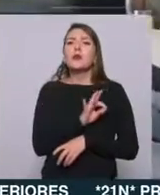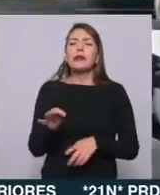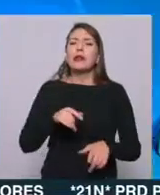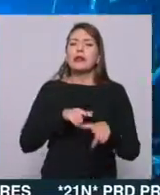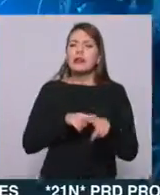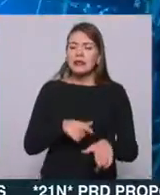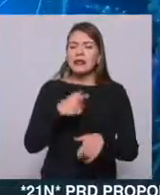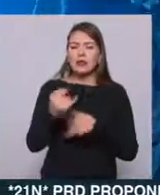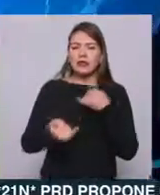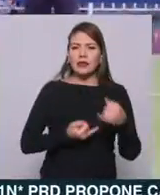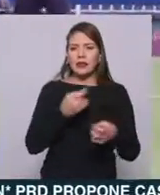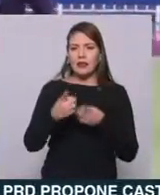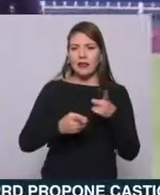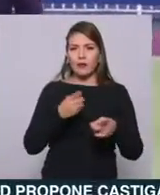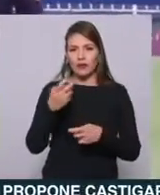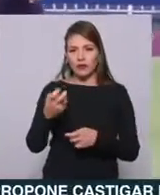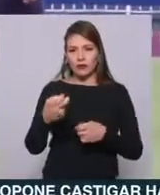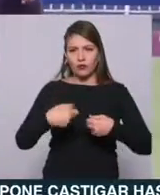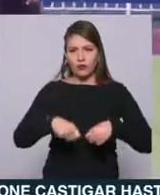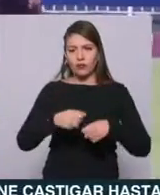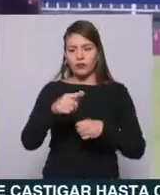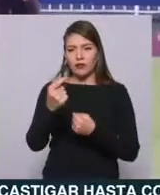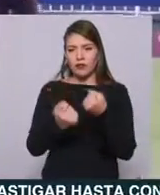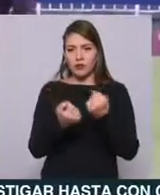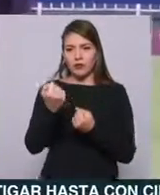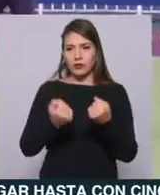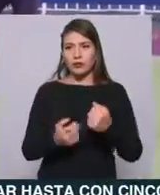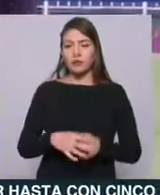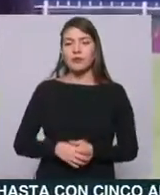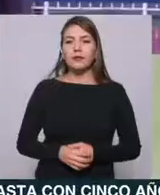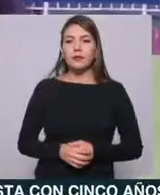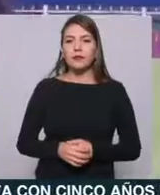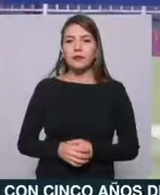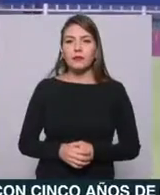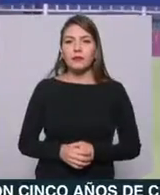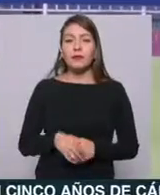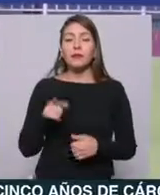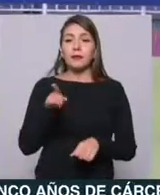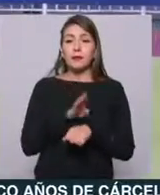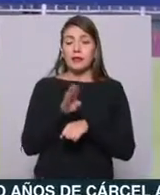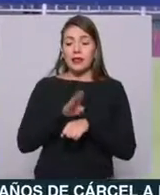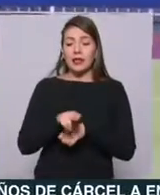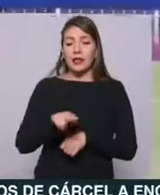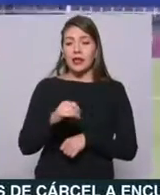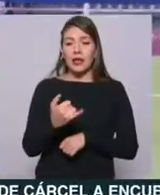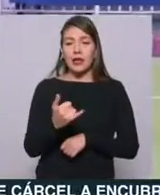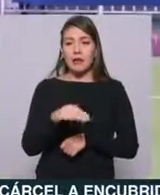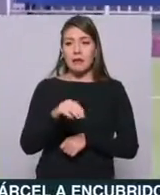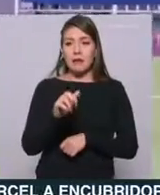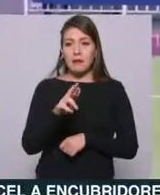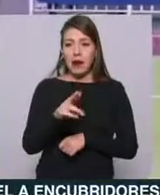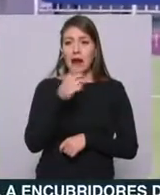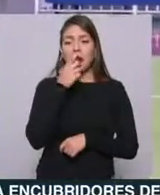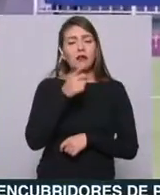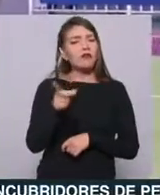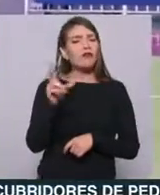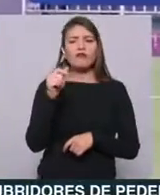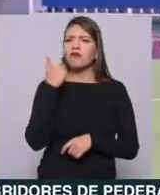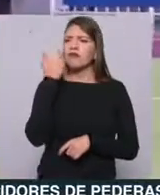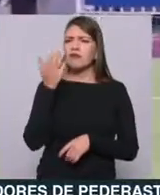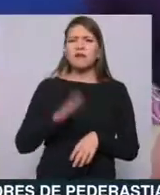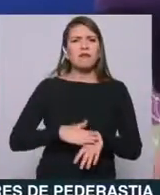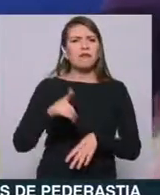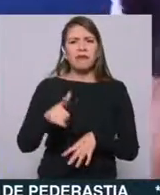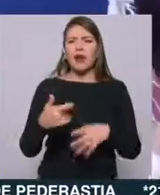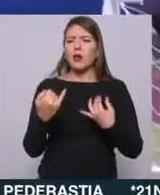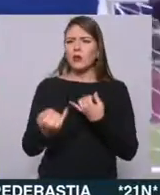deporte motor. El brasileño Neymar ha informado a los directivos y ejecutivos del PSG que no desea continuar más en el cuadro